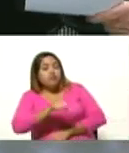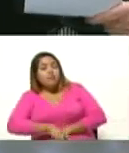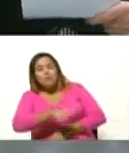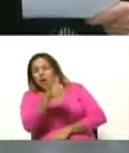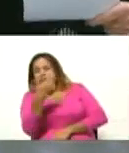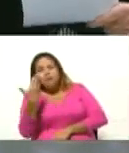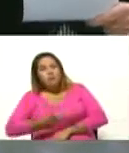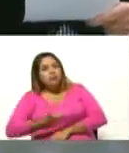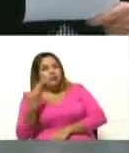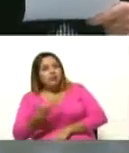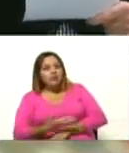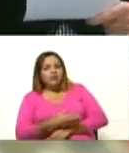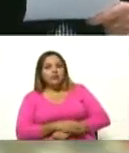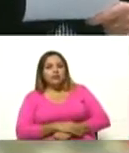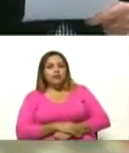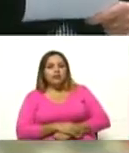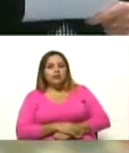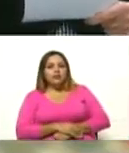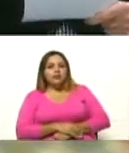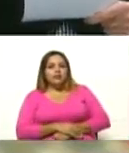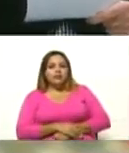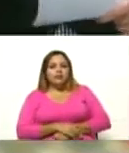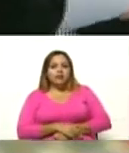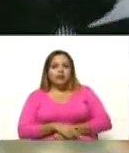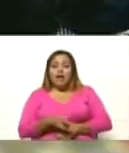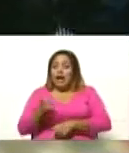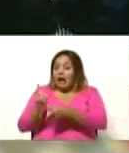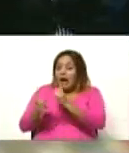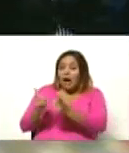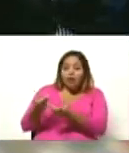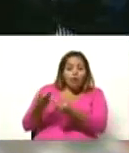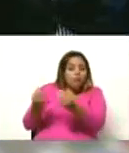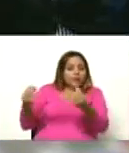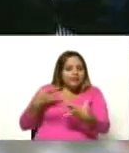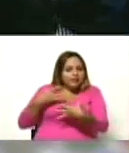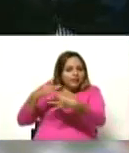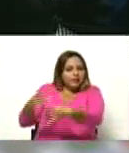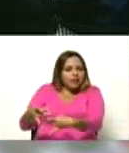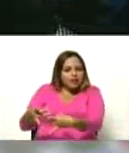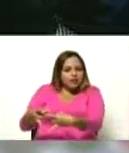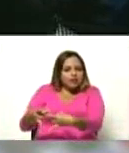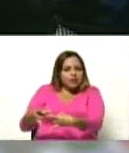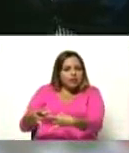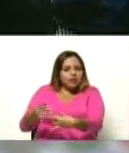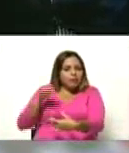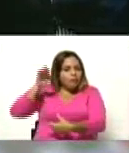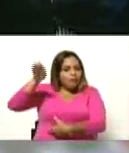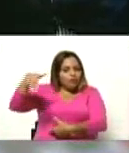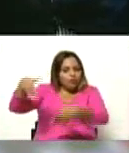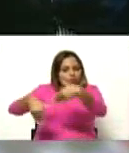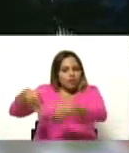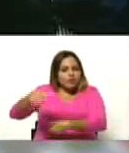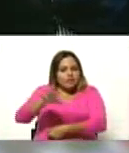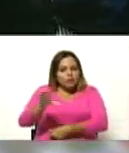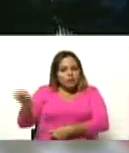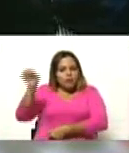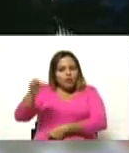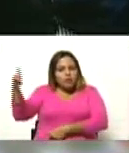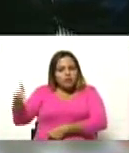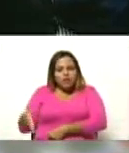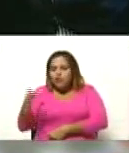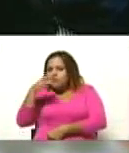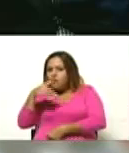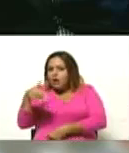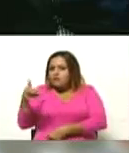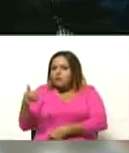dramático. O sea, es algo muy interesante para un escenario preelectoral, ¿no? Que hay un 50%, sí. Sí, tiene que ver